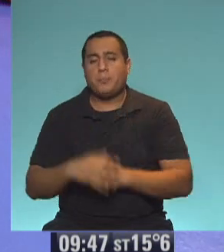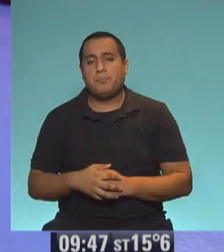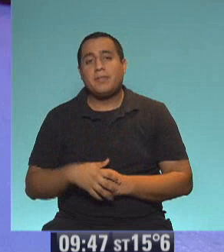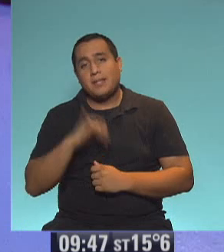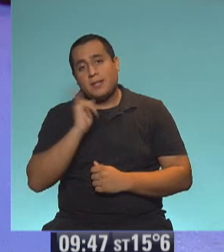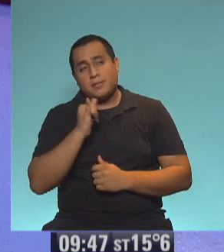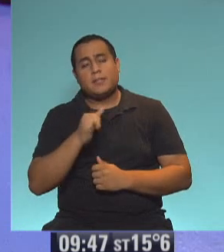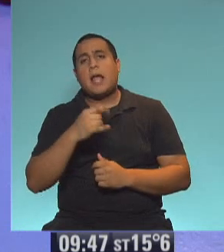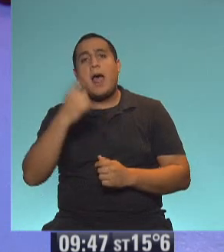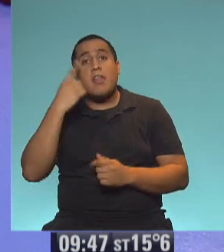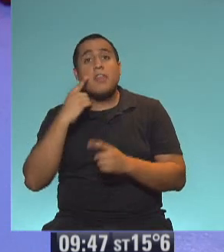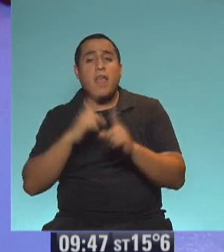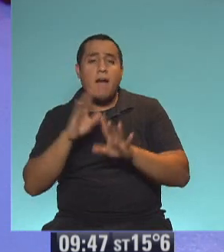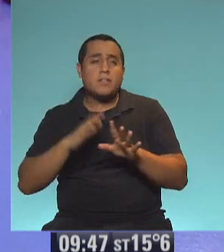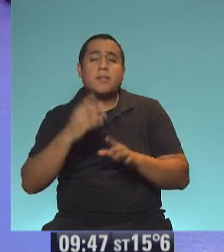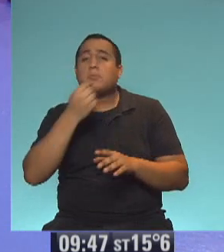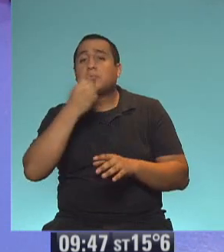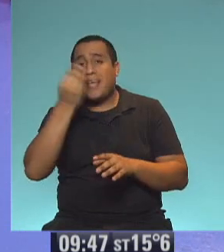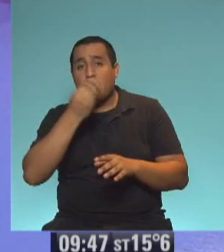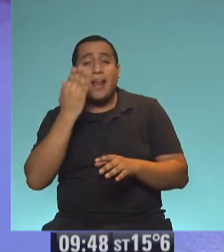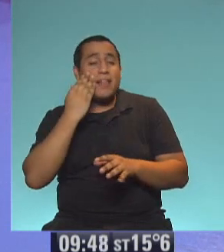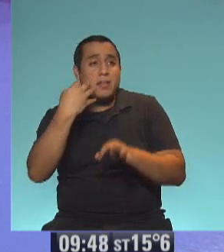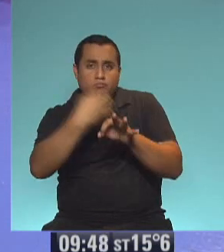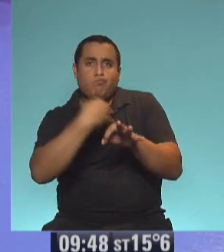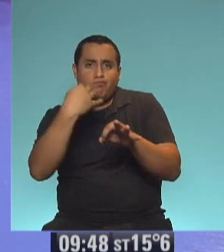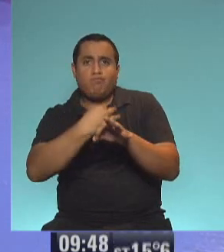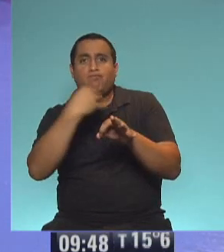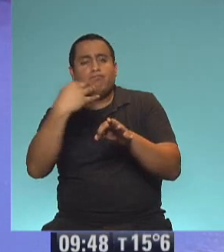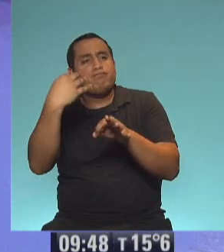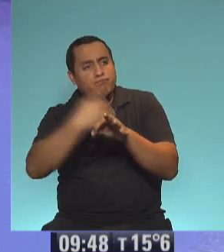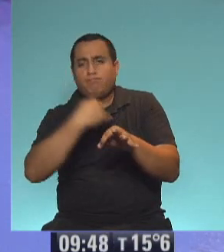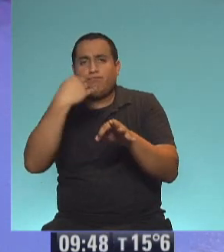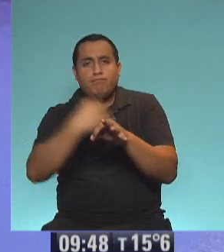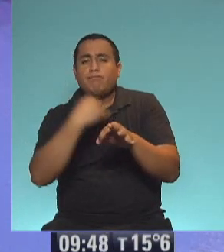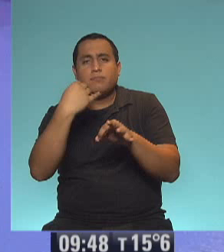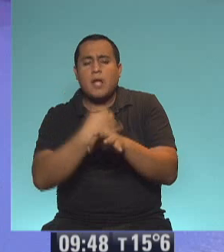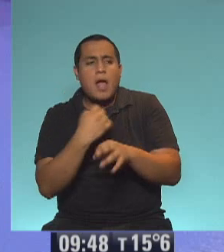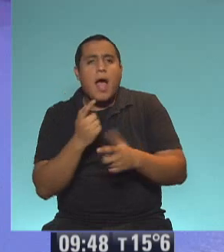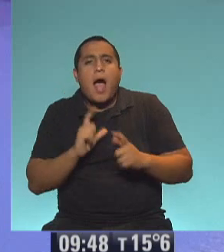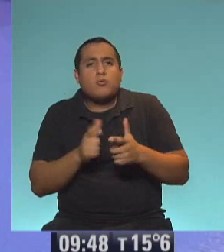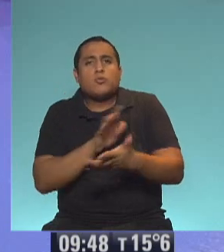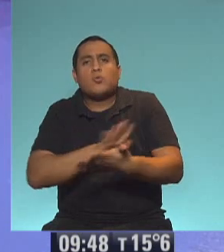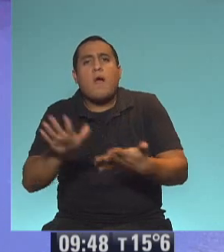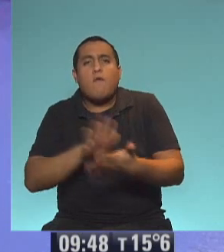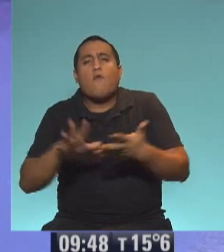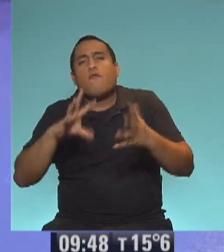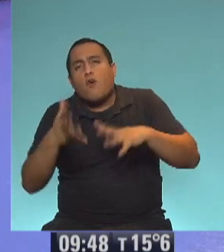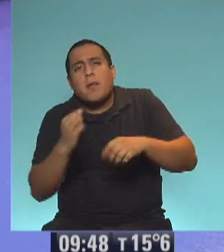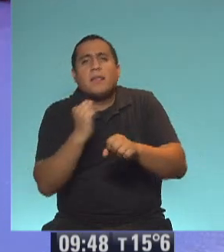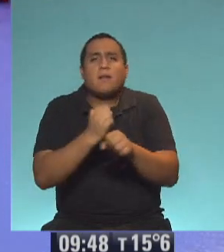Tenemos días de instrucción que son los sábados a la tarde. Uno se instruye actualizándose con los nuevos